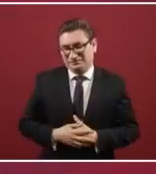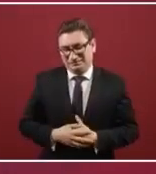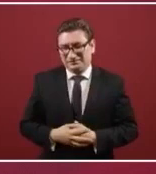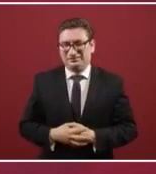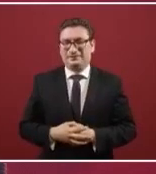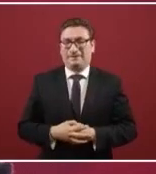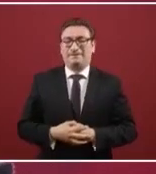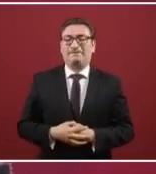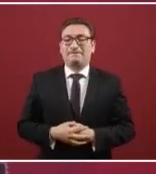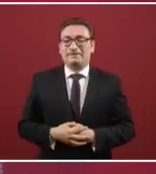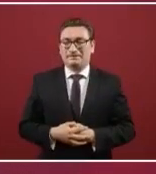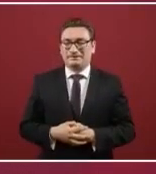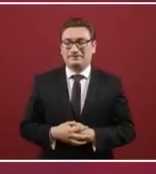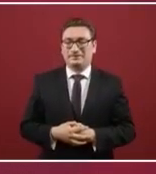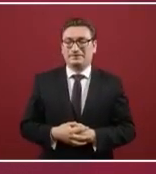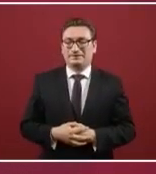¿sí?